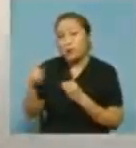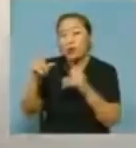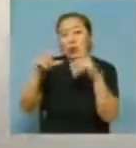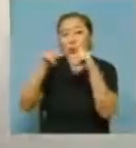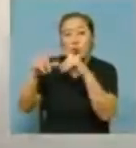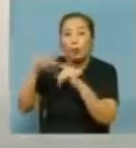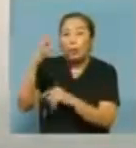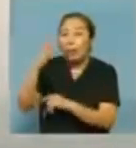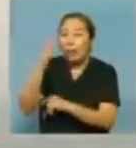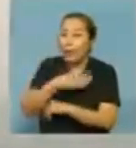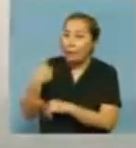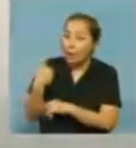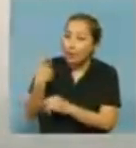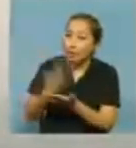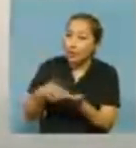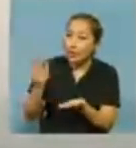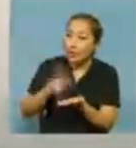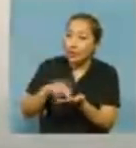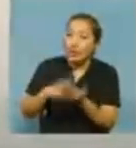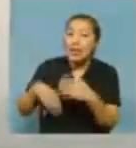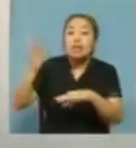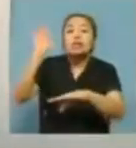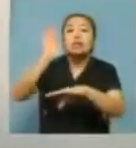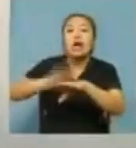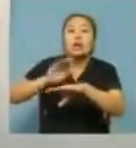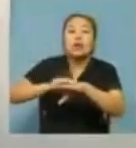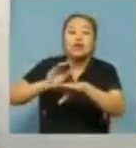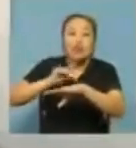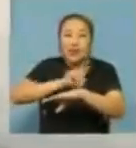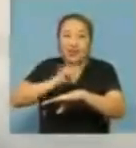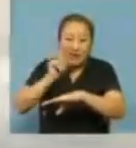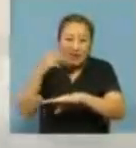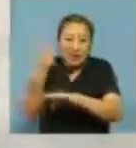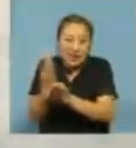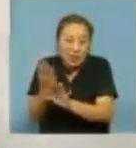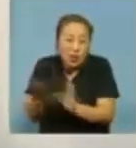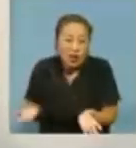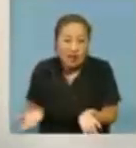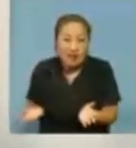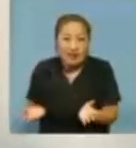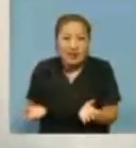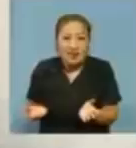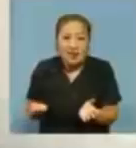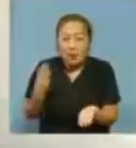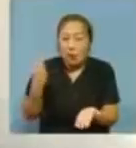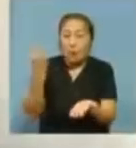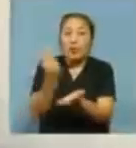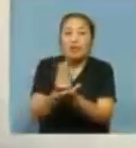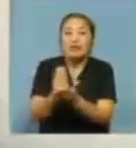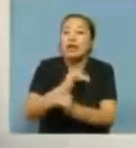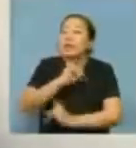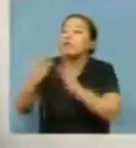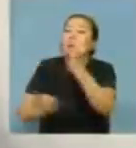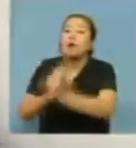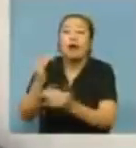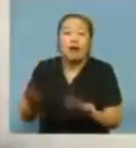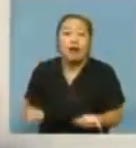de padres, también nuevamente apelamos a la responsabilidad de la institución en cuanto tal, a presentarse y dar